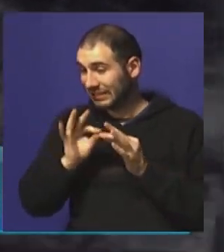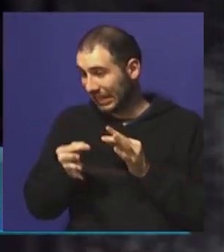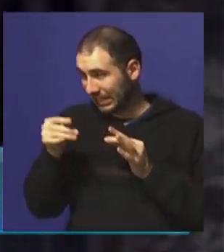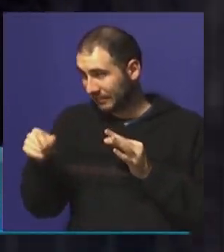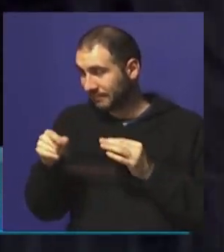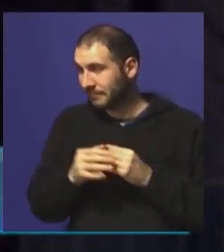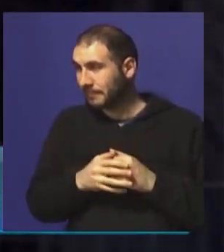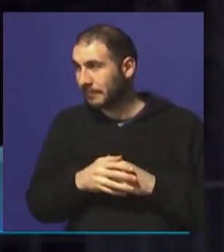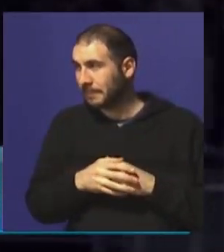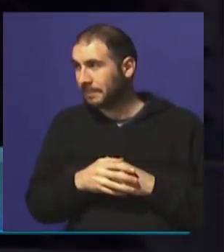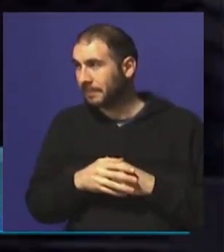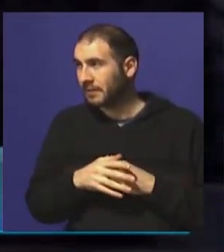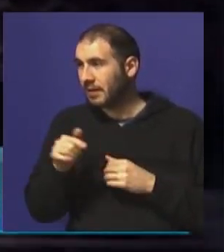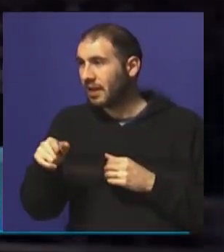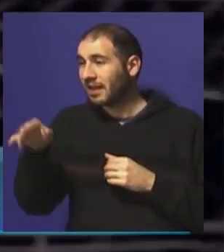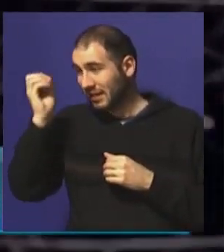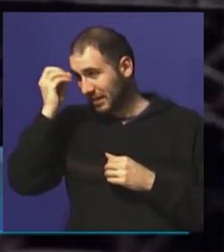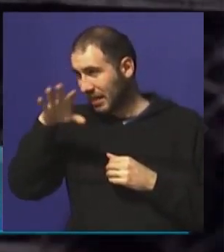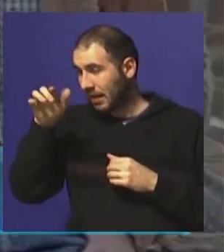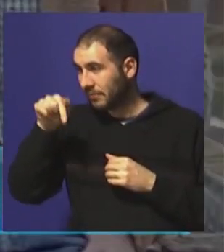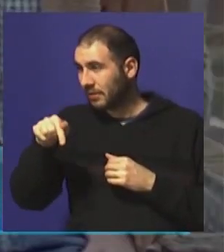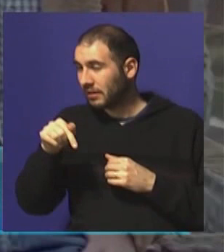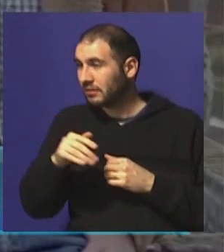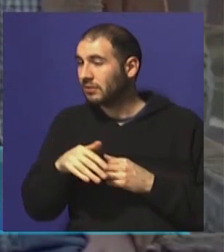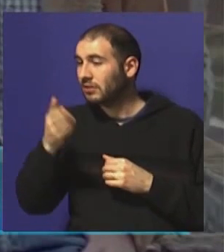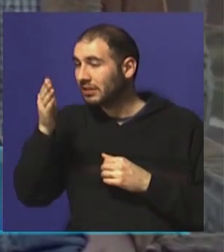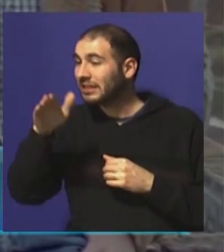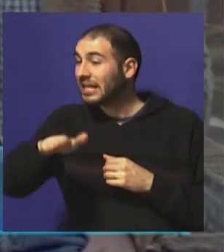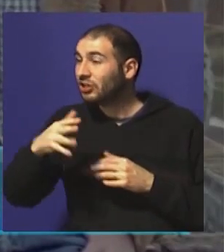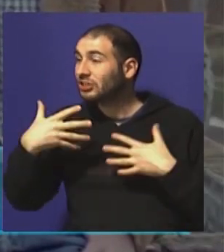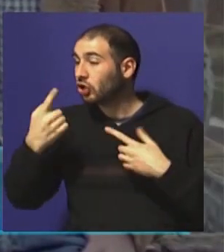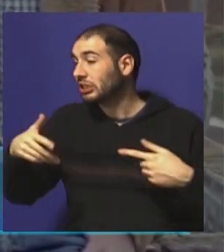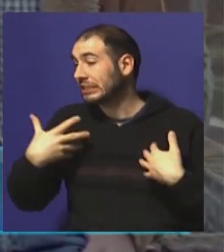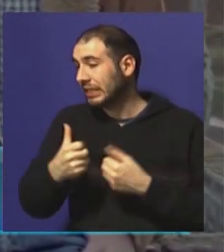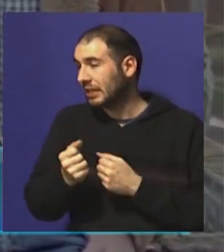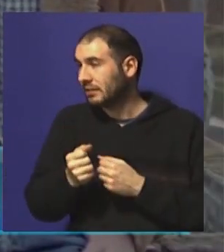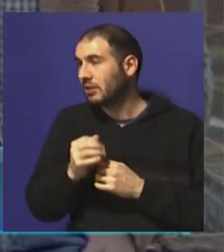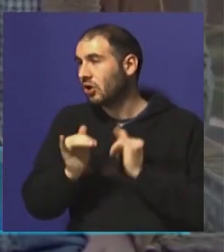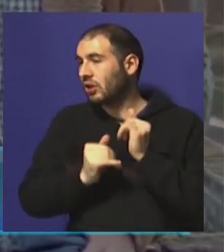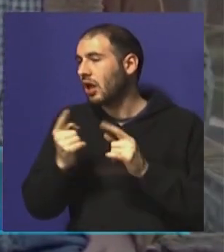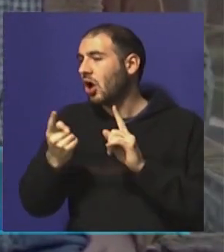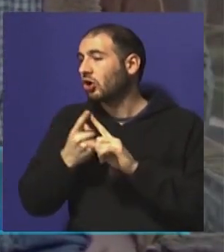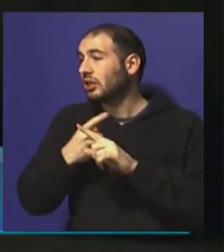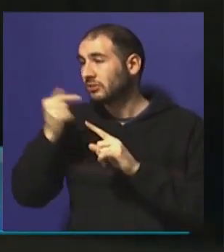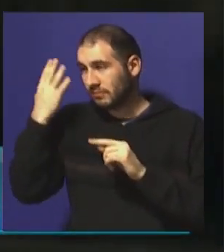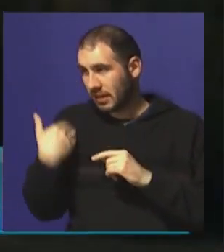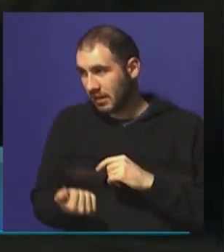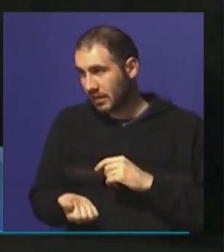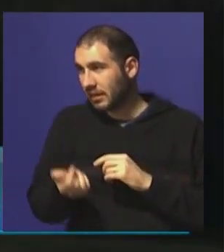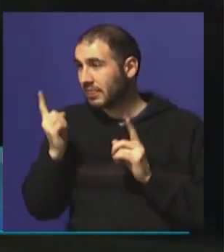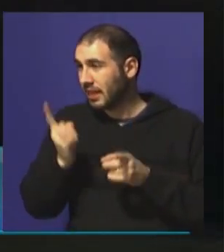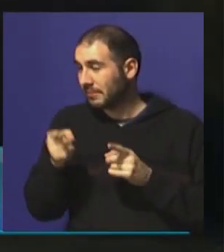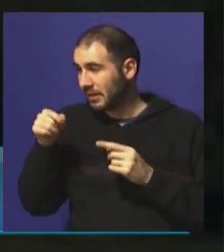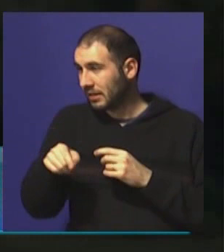Crespo apareció en el campo un niño sanador que decía, bueno, que tenía contactos con la Virgen, y a partir de ese